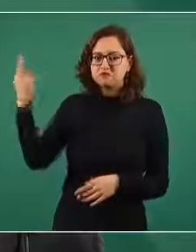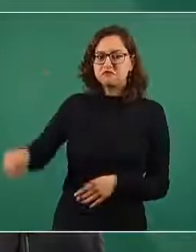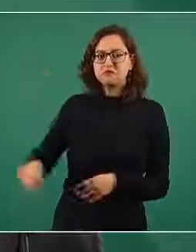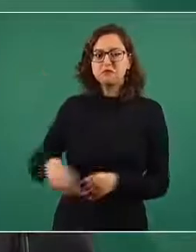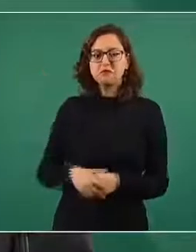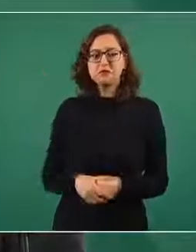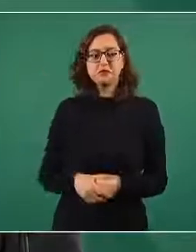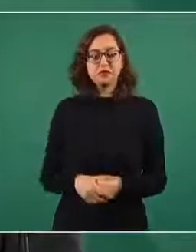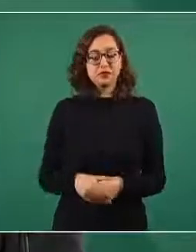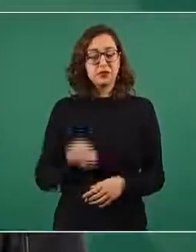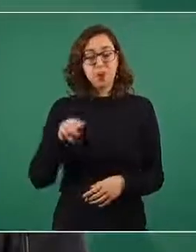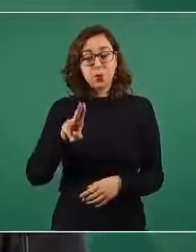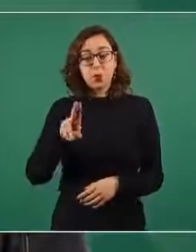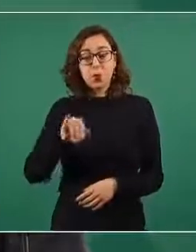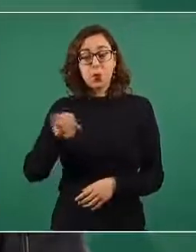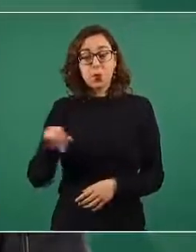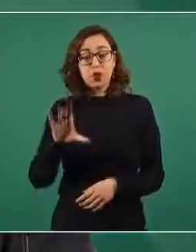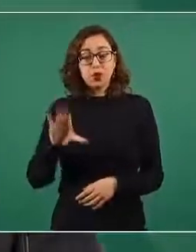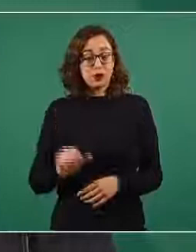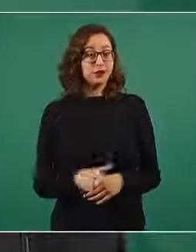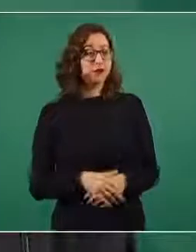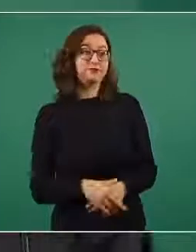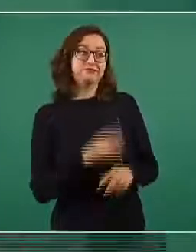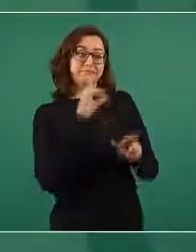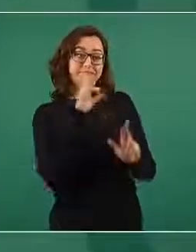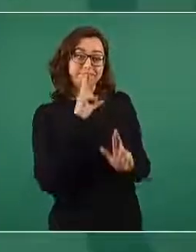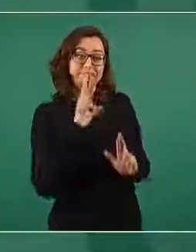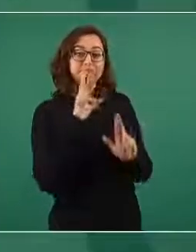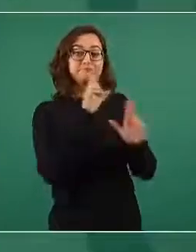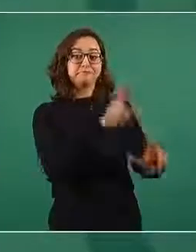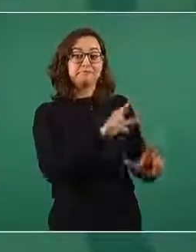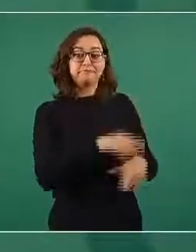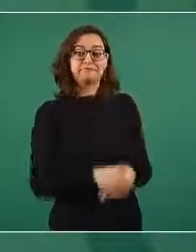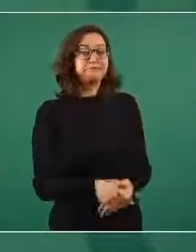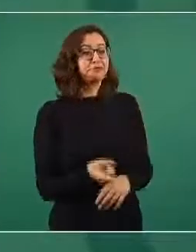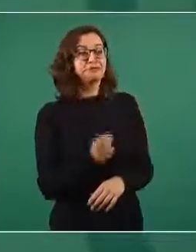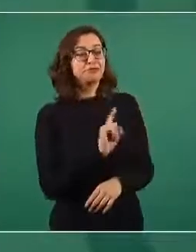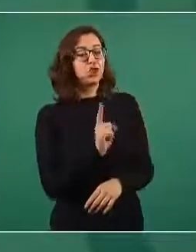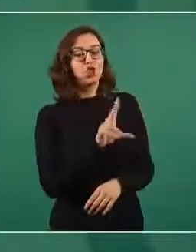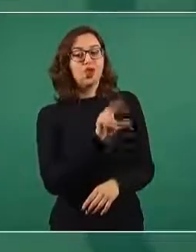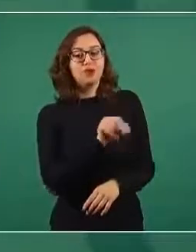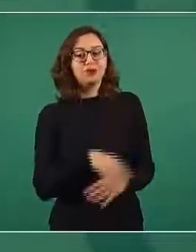Y le contesta el general Mujica de que no,